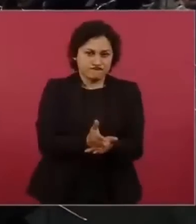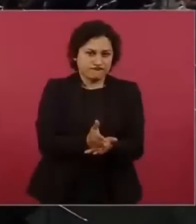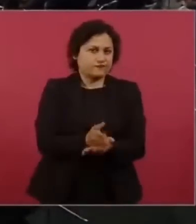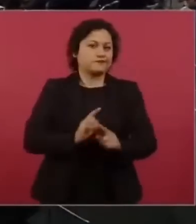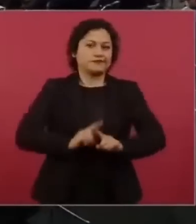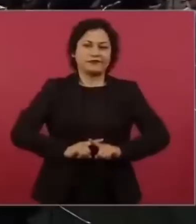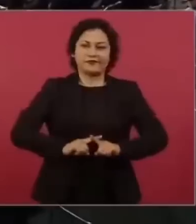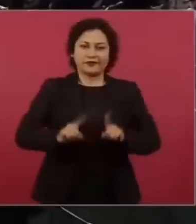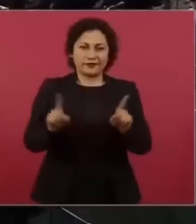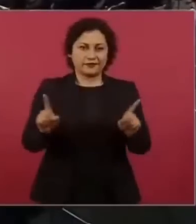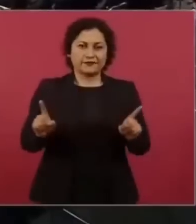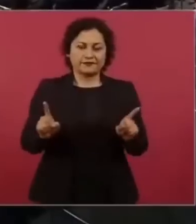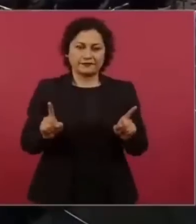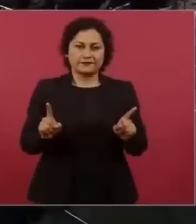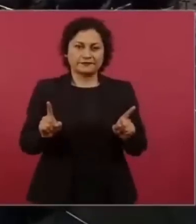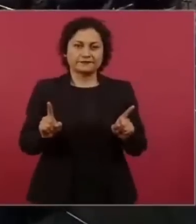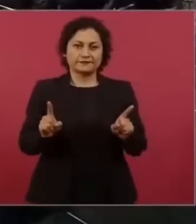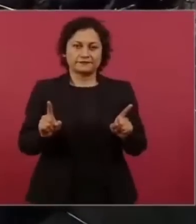Ahora,